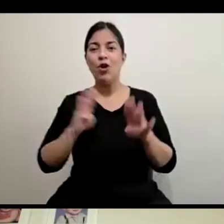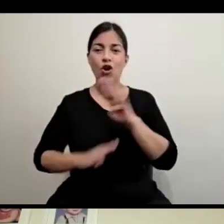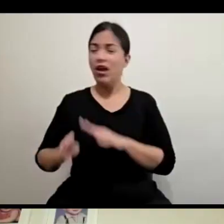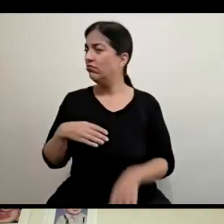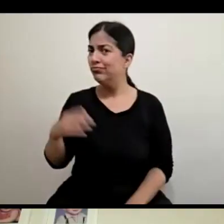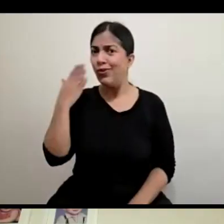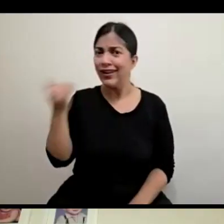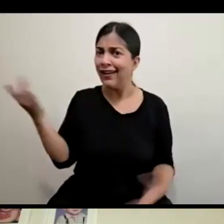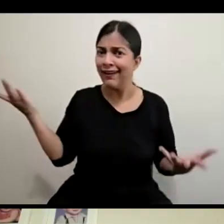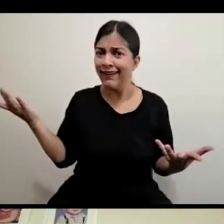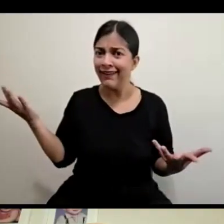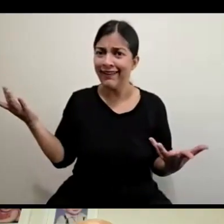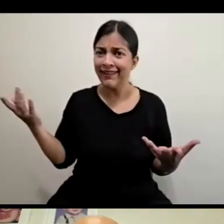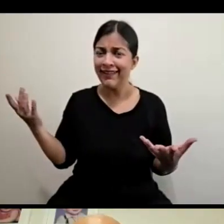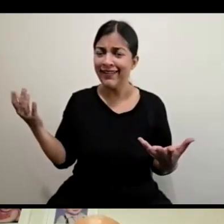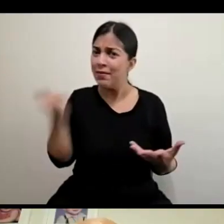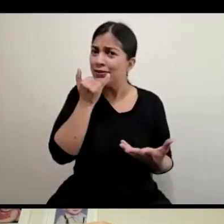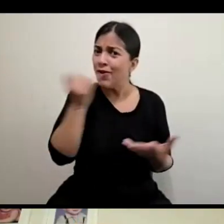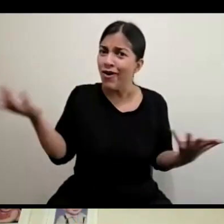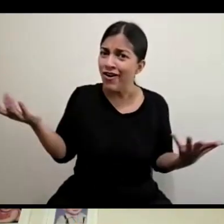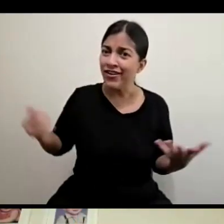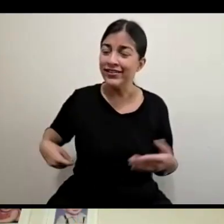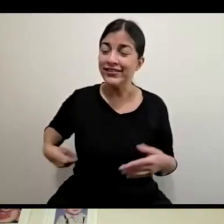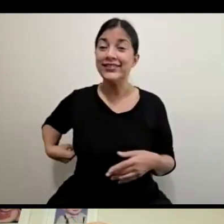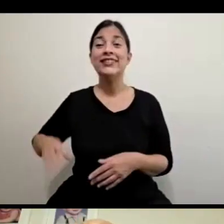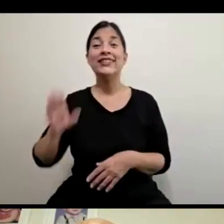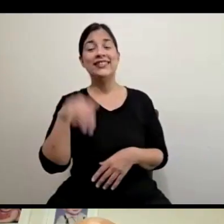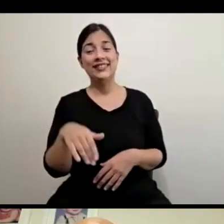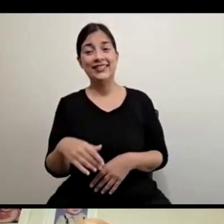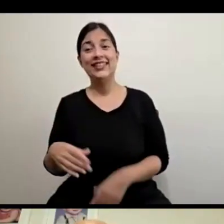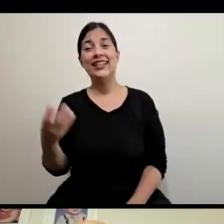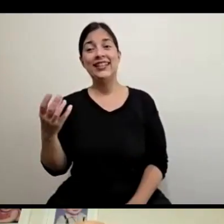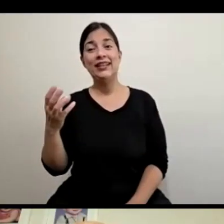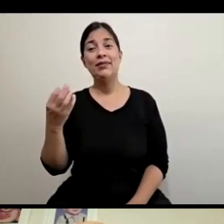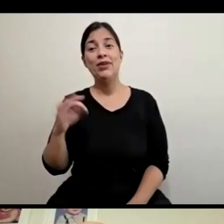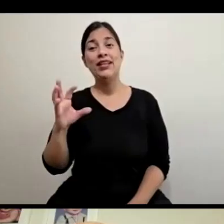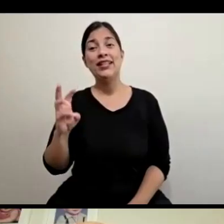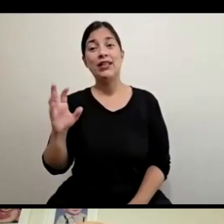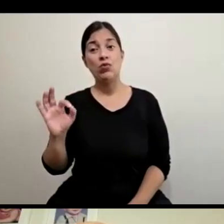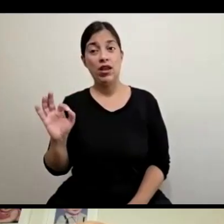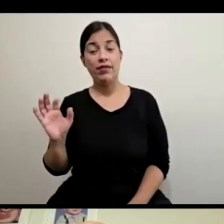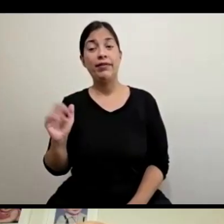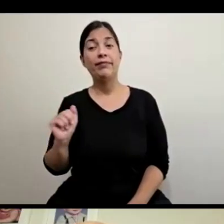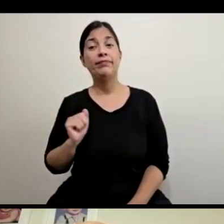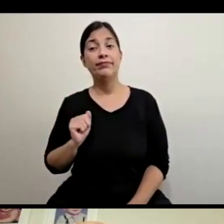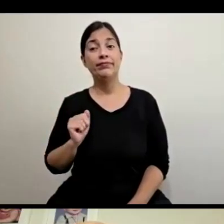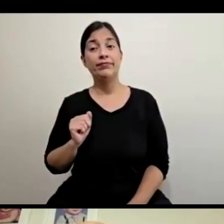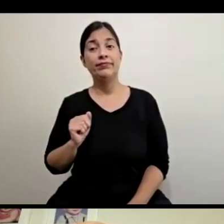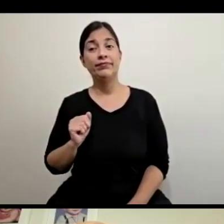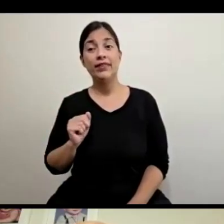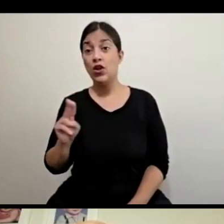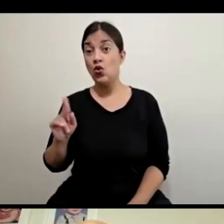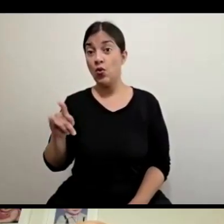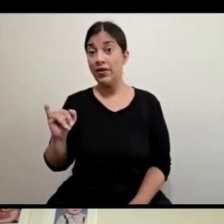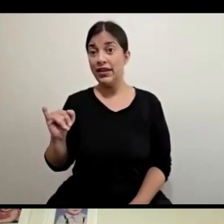Y mientras tanto, mira, y eso en el 69, ardiendo plena, la UPI